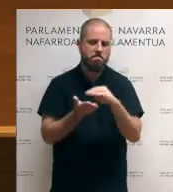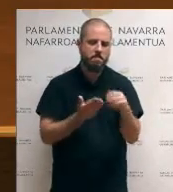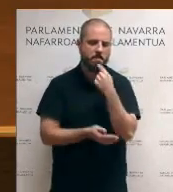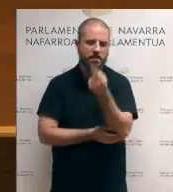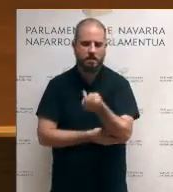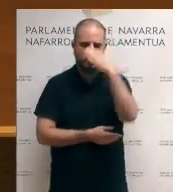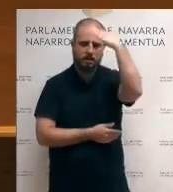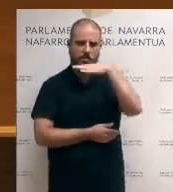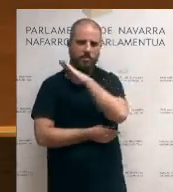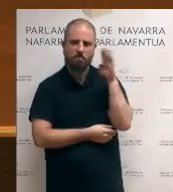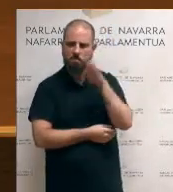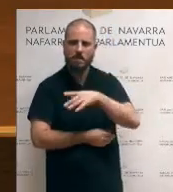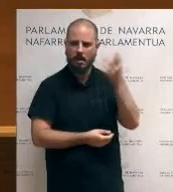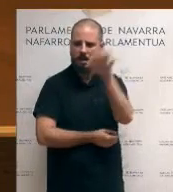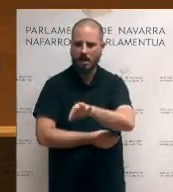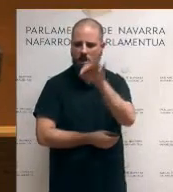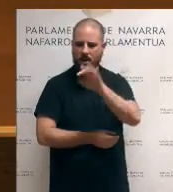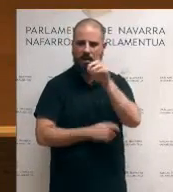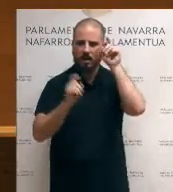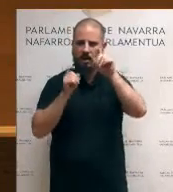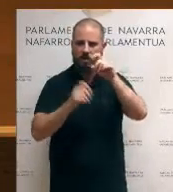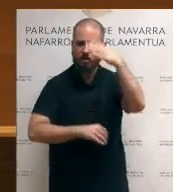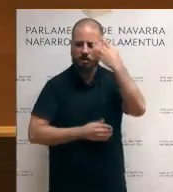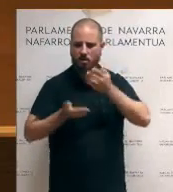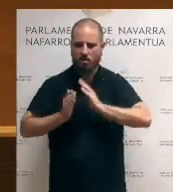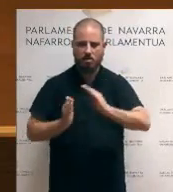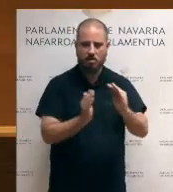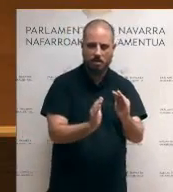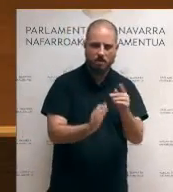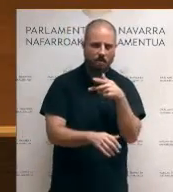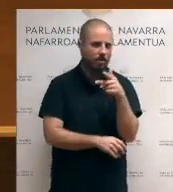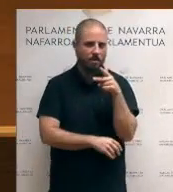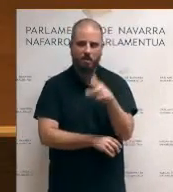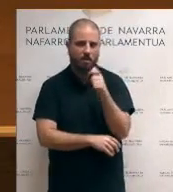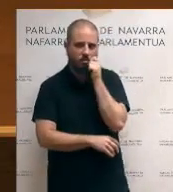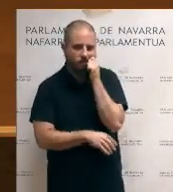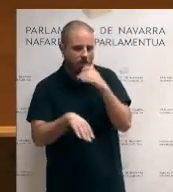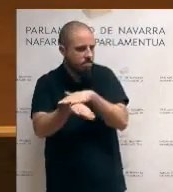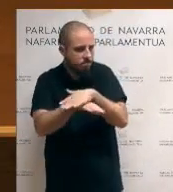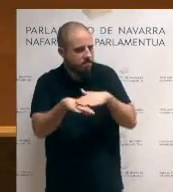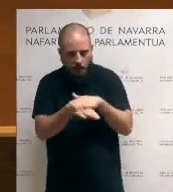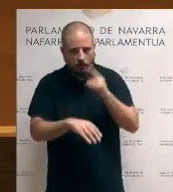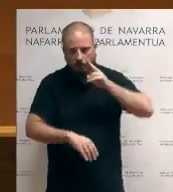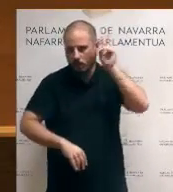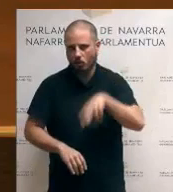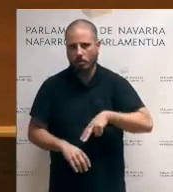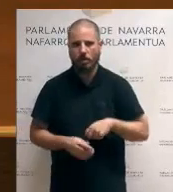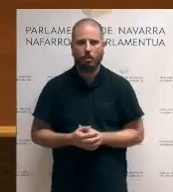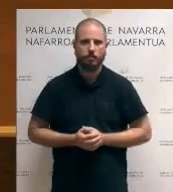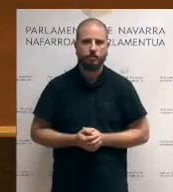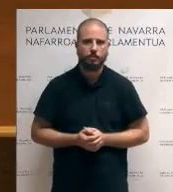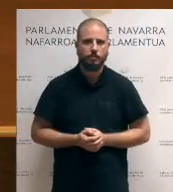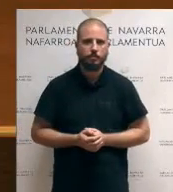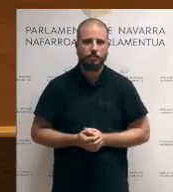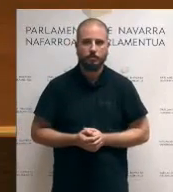madres para decidir el tipo de educación que quieren para sus hijos e hijas es un derecho humano básico y reconocido. El no reconocer la